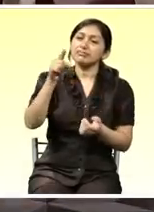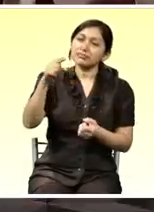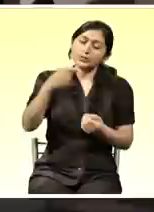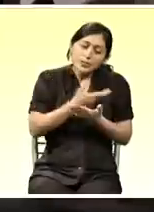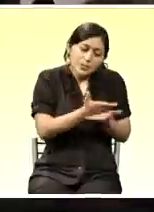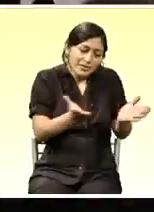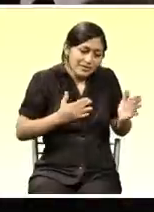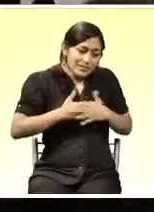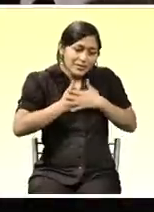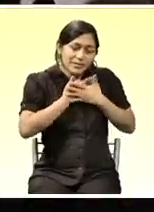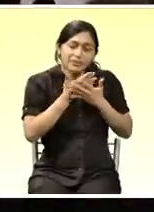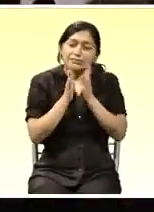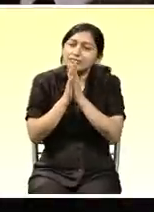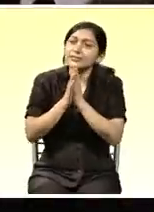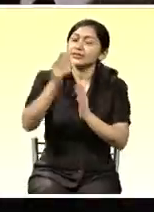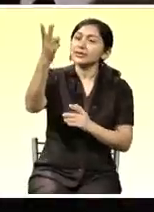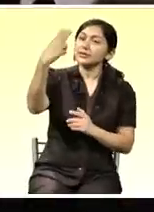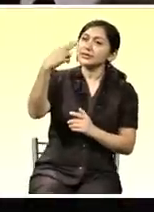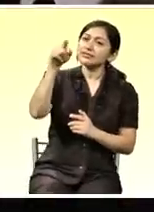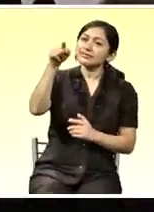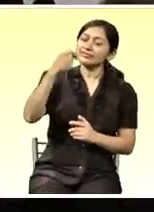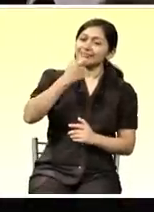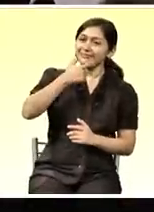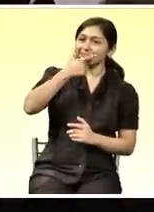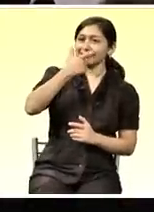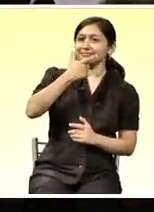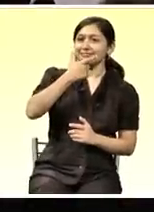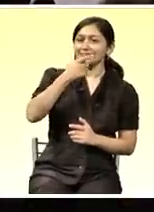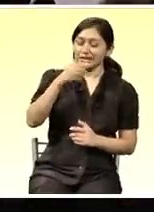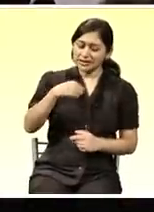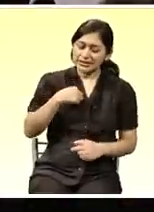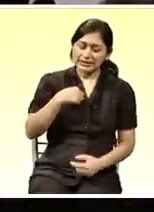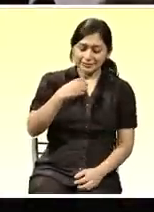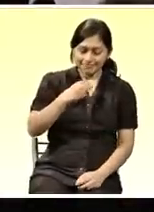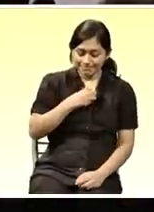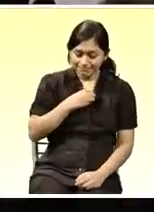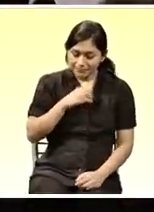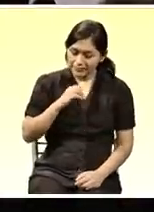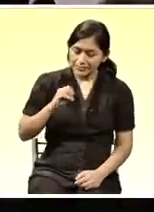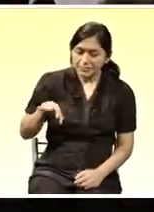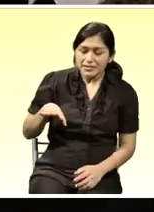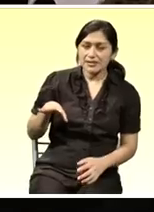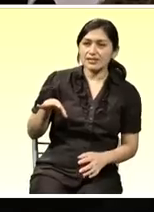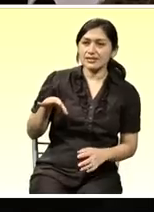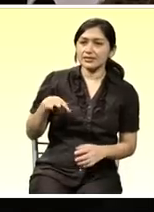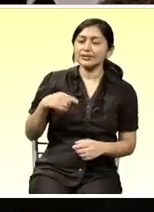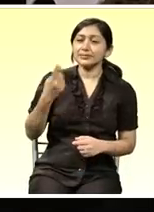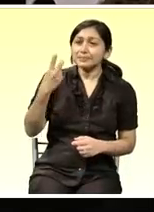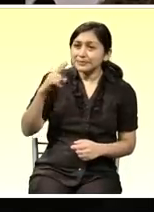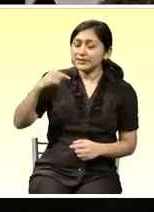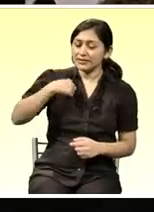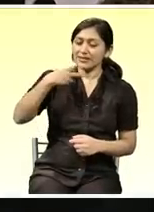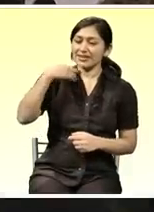amor, mírame con semblante risueño. Aunque pecador y desagradecido, soy hijo